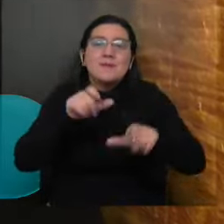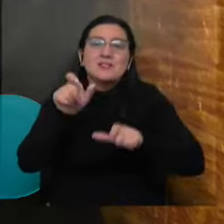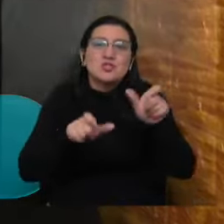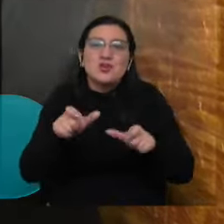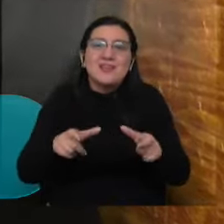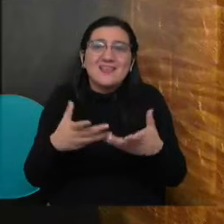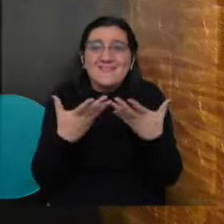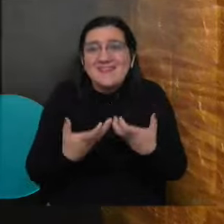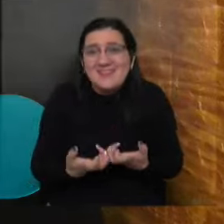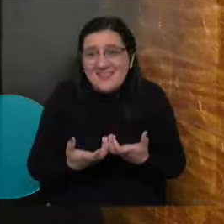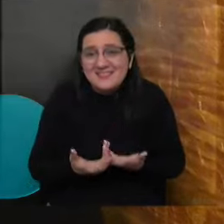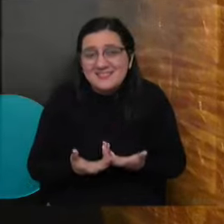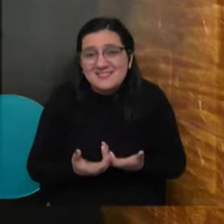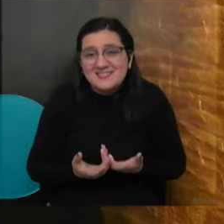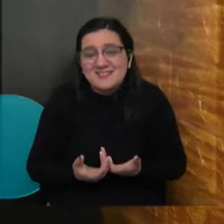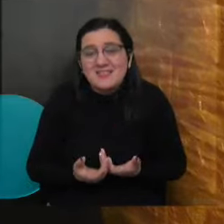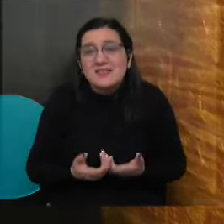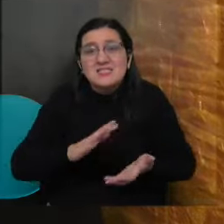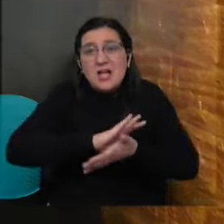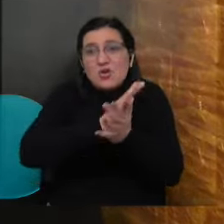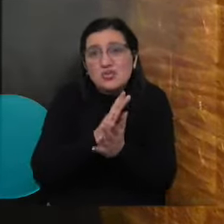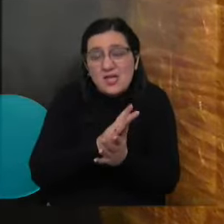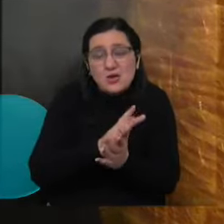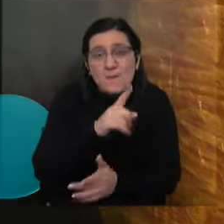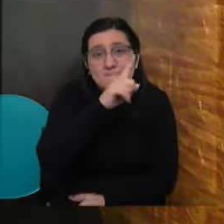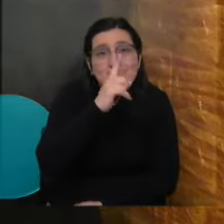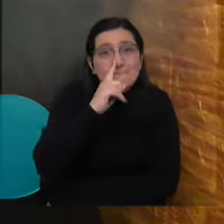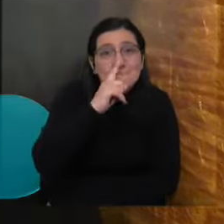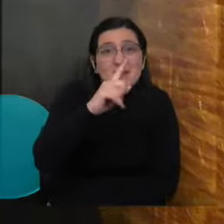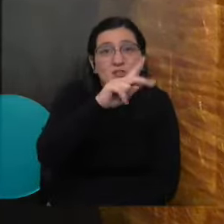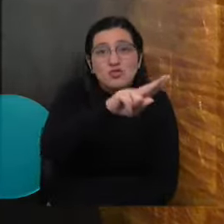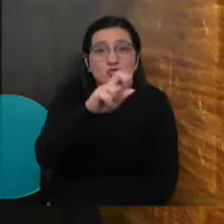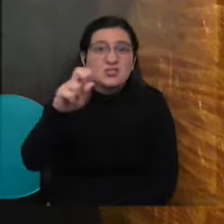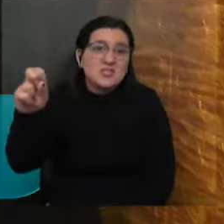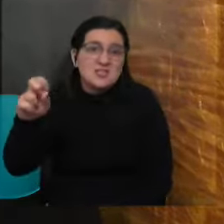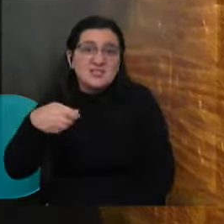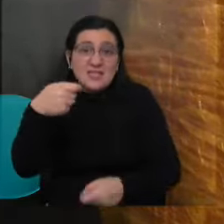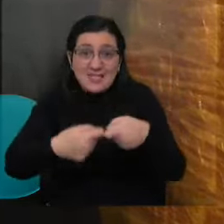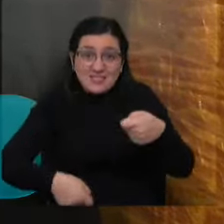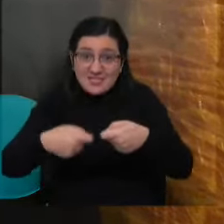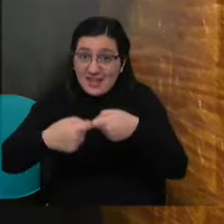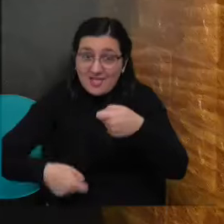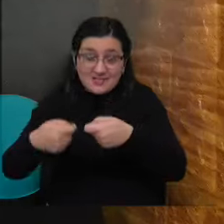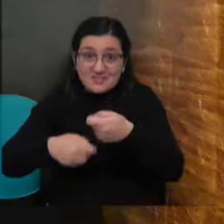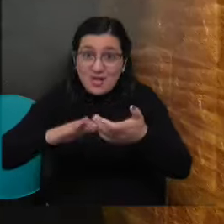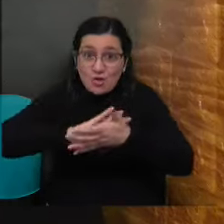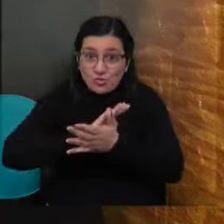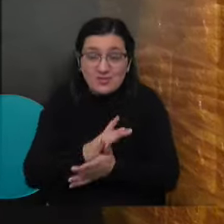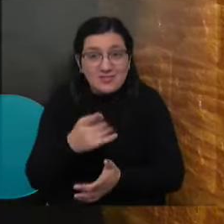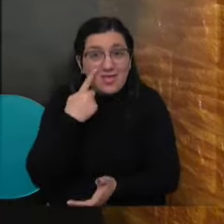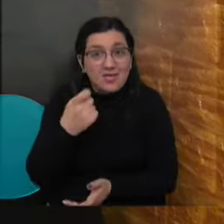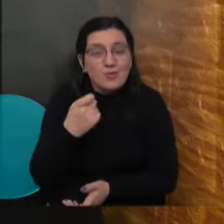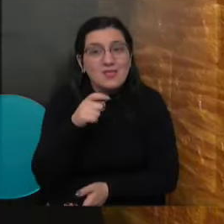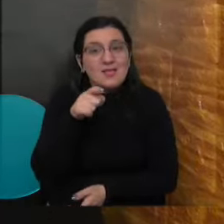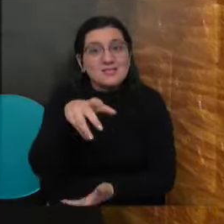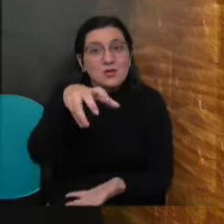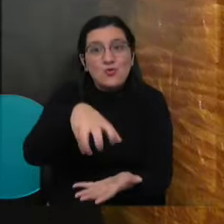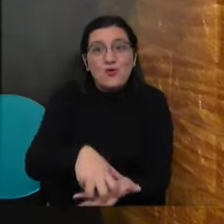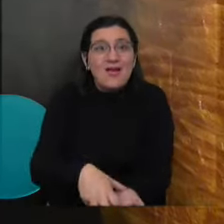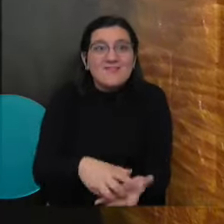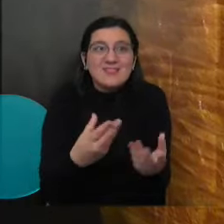se agotaron 10000 entradas y en un lugar donde entran 10000 personas ya te das cuenta que hay va es una Caldera y entonces eso te